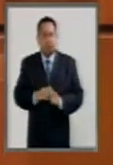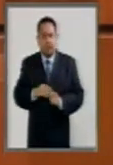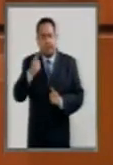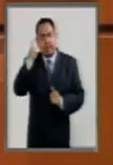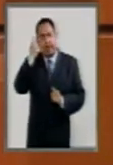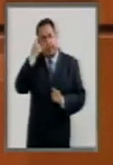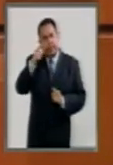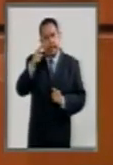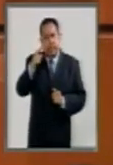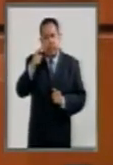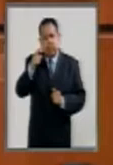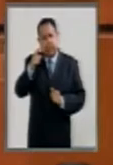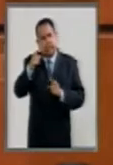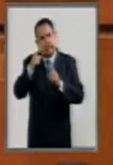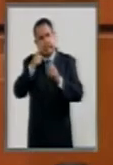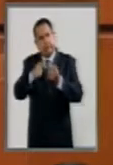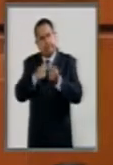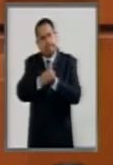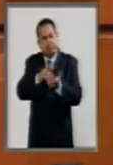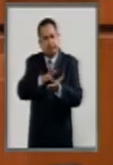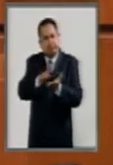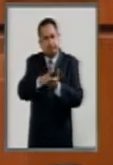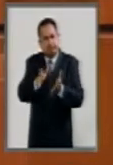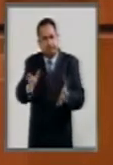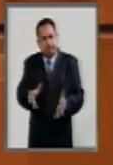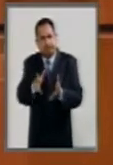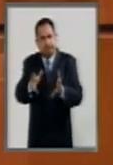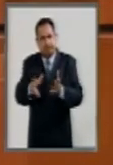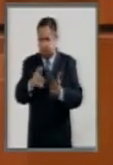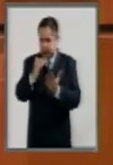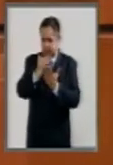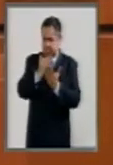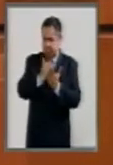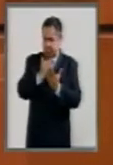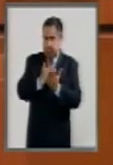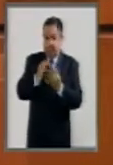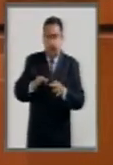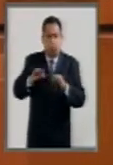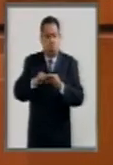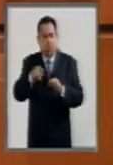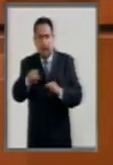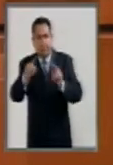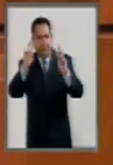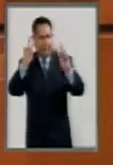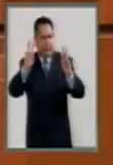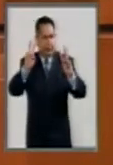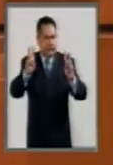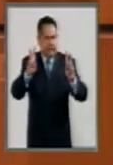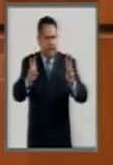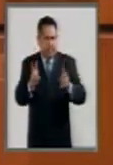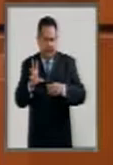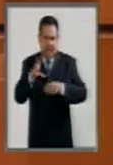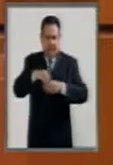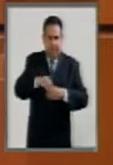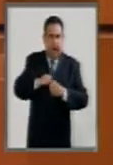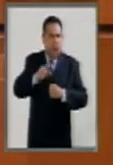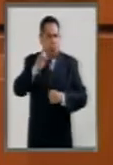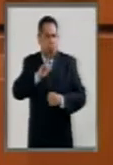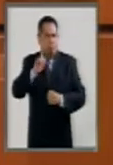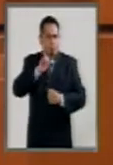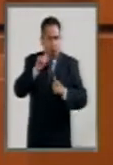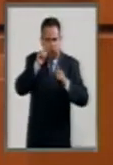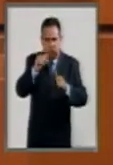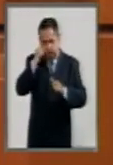para lograr impulsar una agenda importante con diversos temas, todos dirigidos hacia